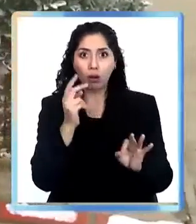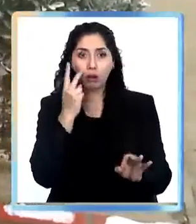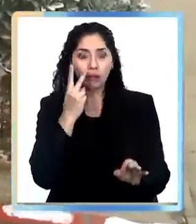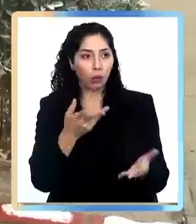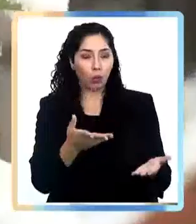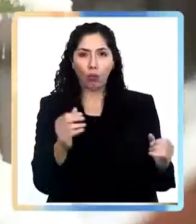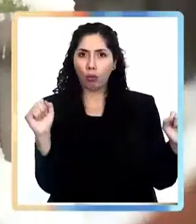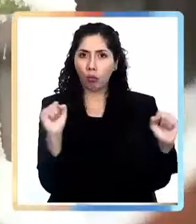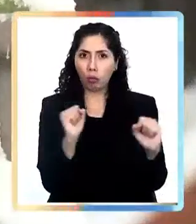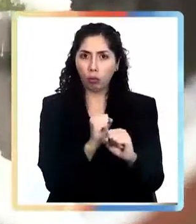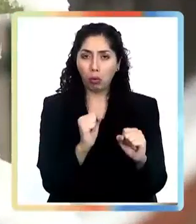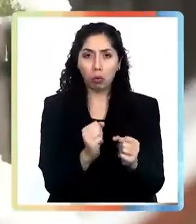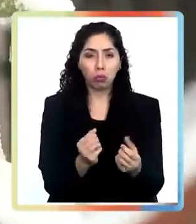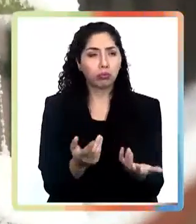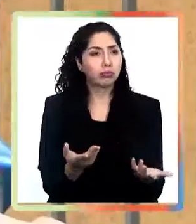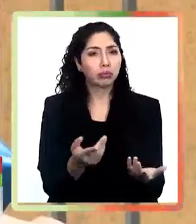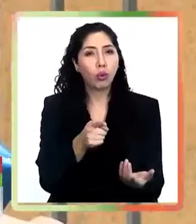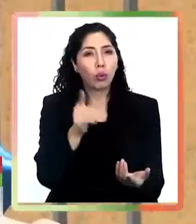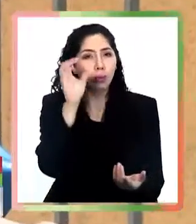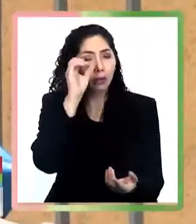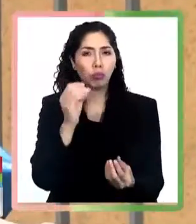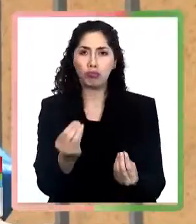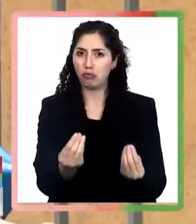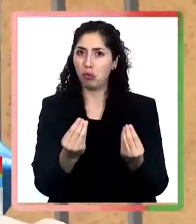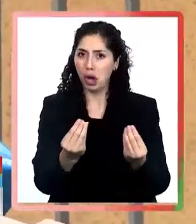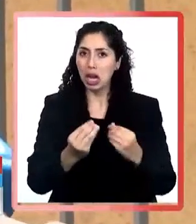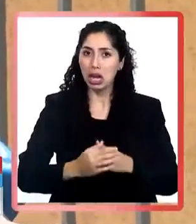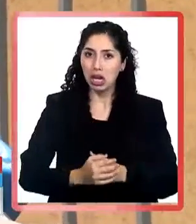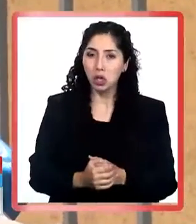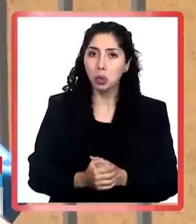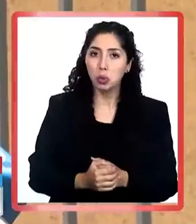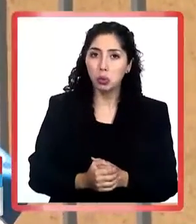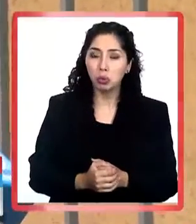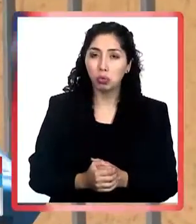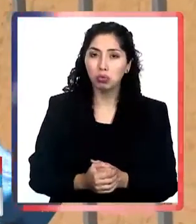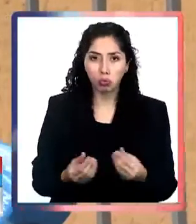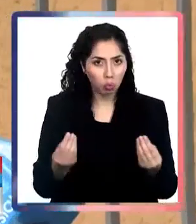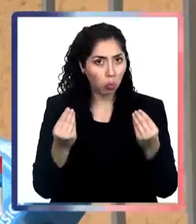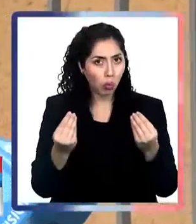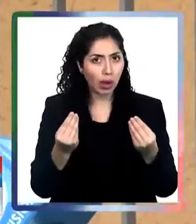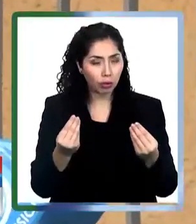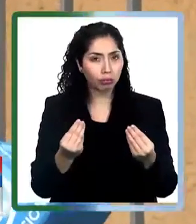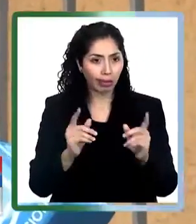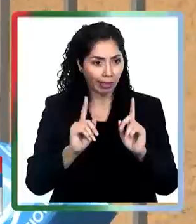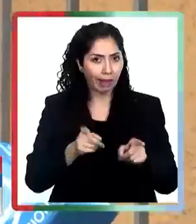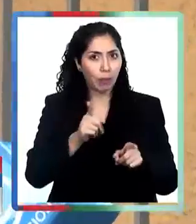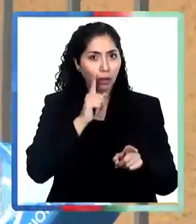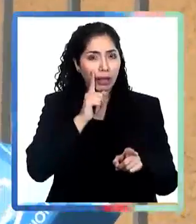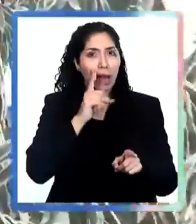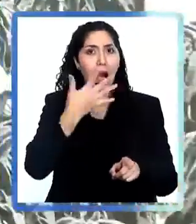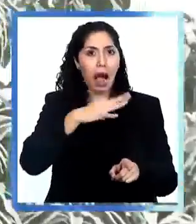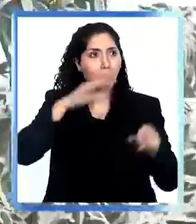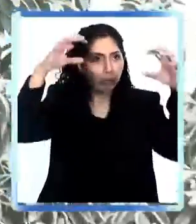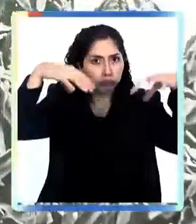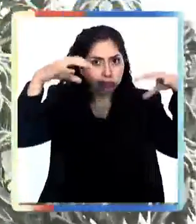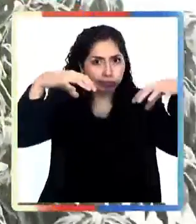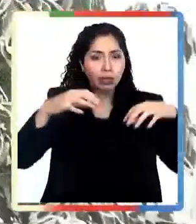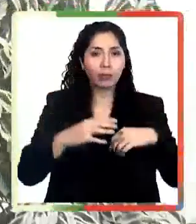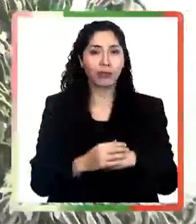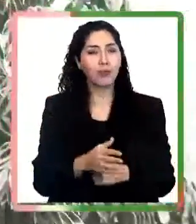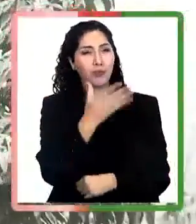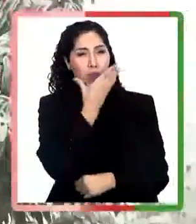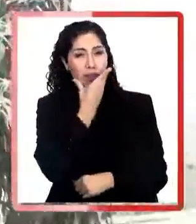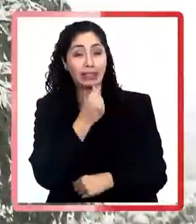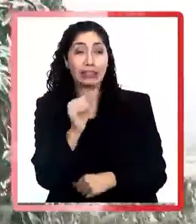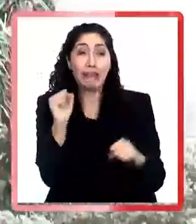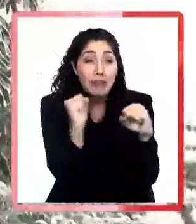le pareció tan bueno bonito que evo porque para que tengamos agua subir lindos y a